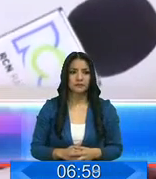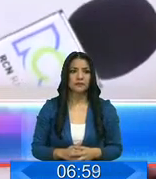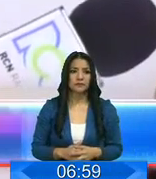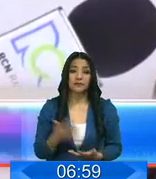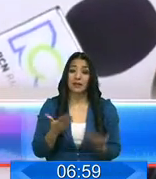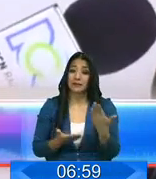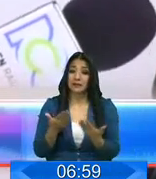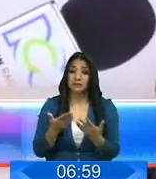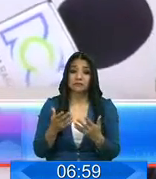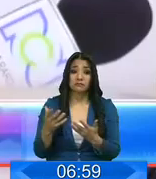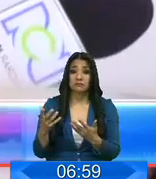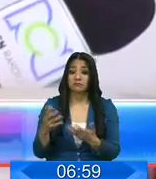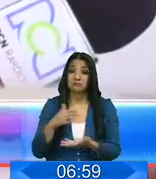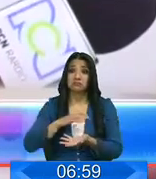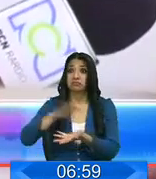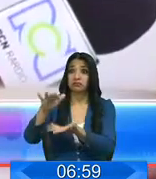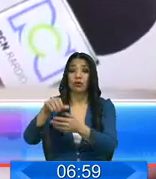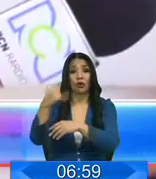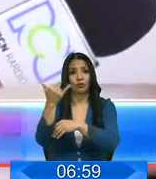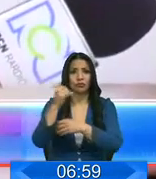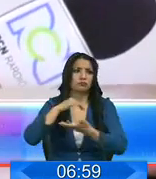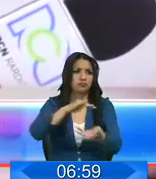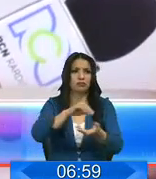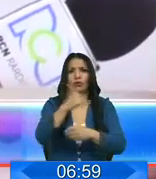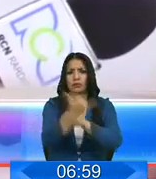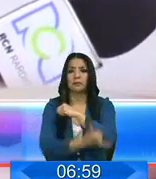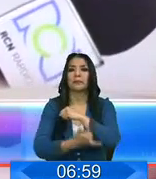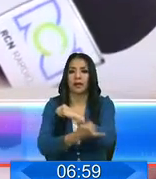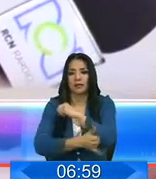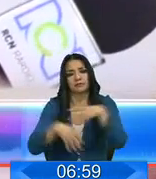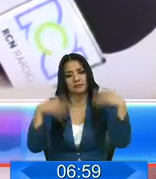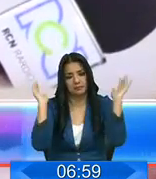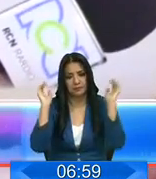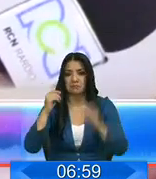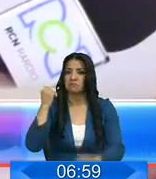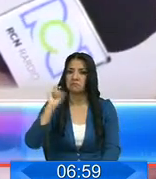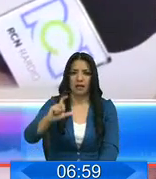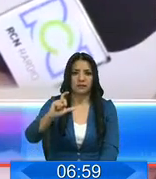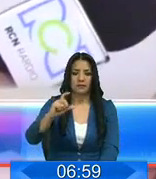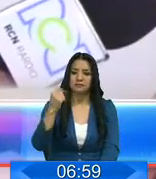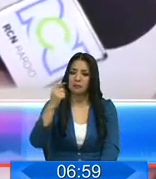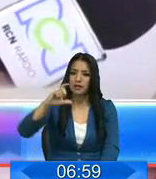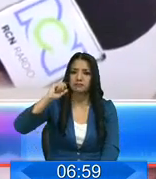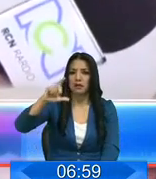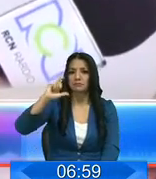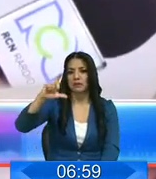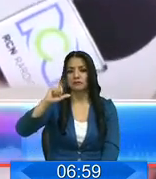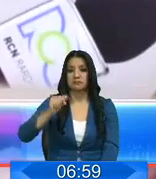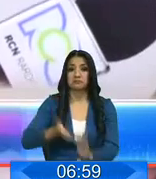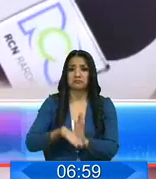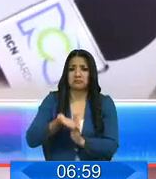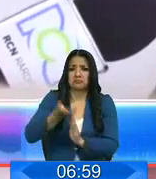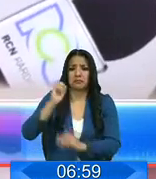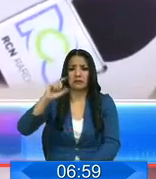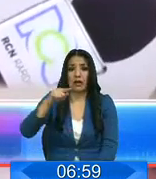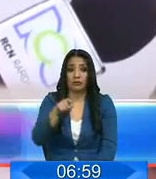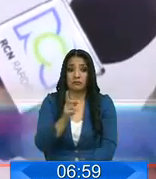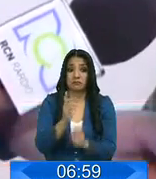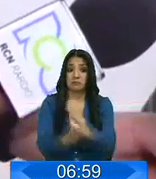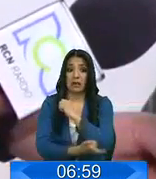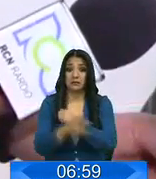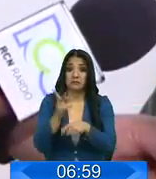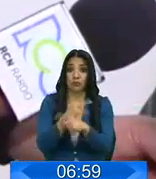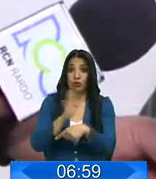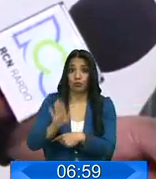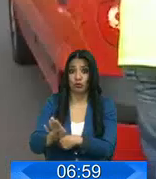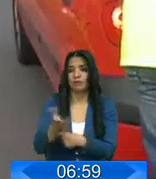ser sacado por otras vías hacia otros países, pues va a continuar subiendo el tema del valor, ya que no son países productores, desafortunadamente,